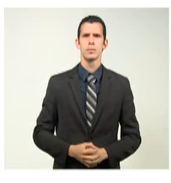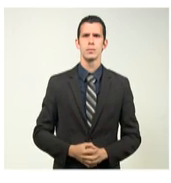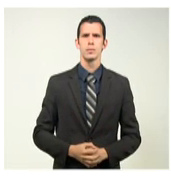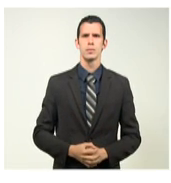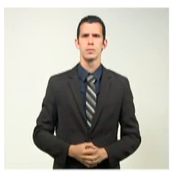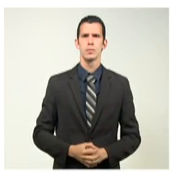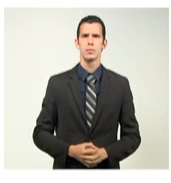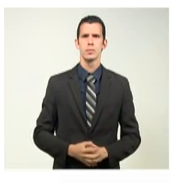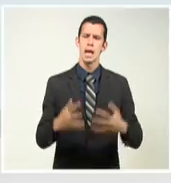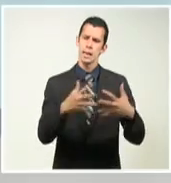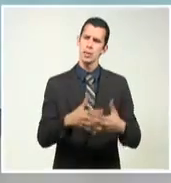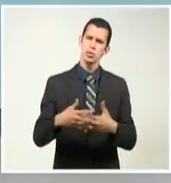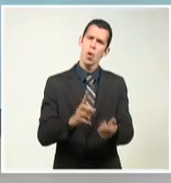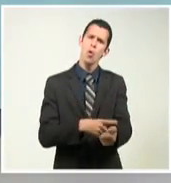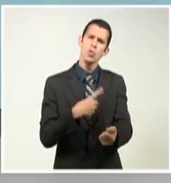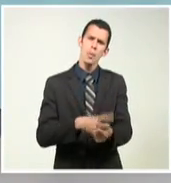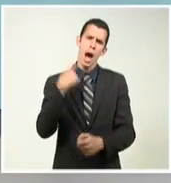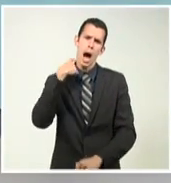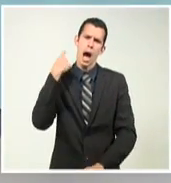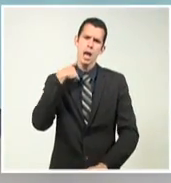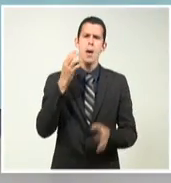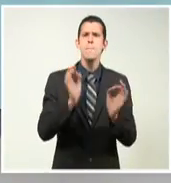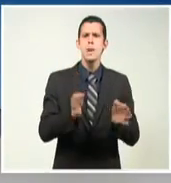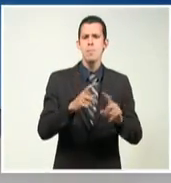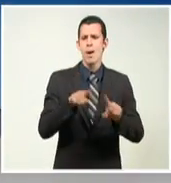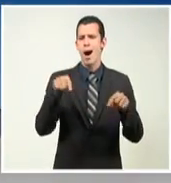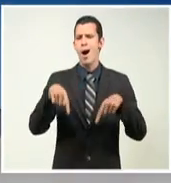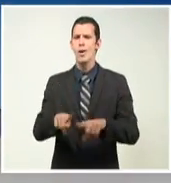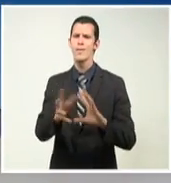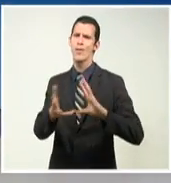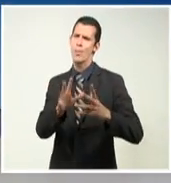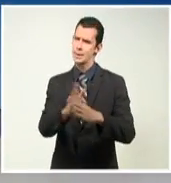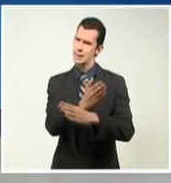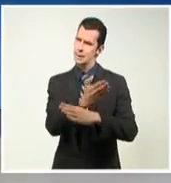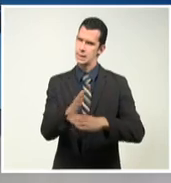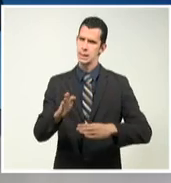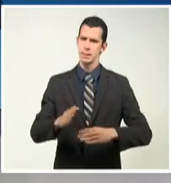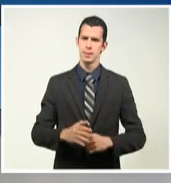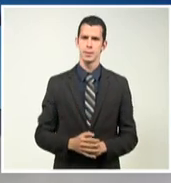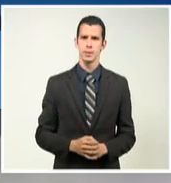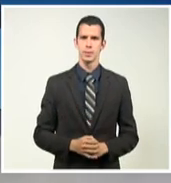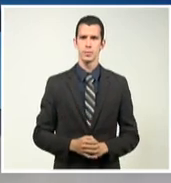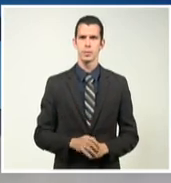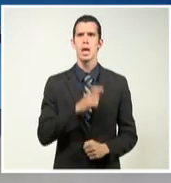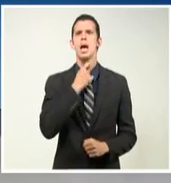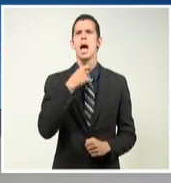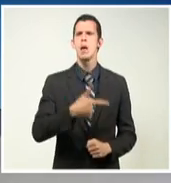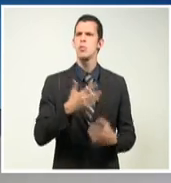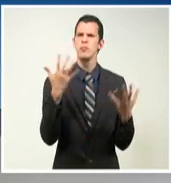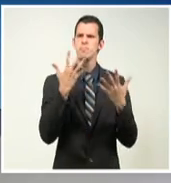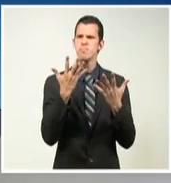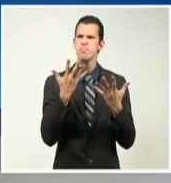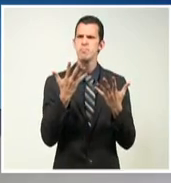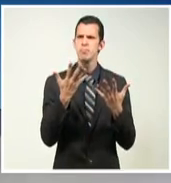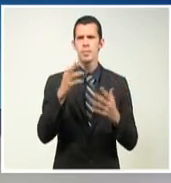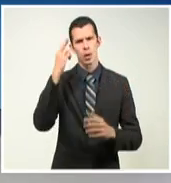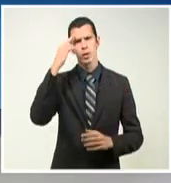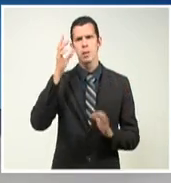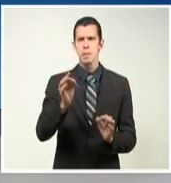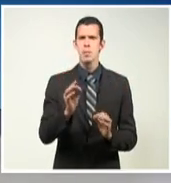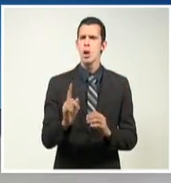Pero veamos desde nuestra perspectiva algunos ejemplos que encajarían en esa definición de aquellos primeros